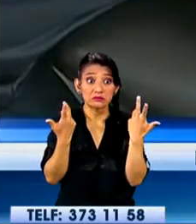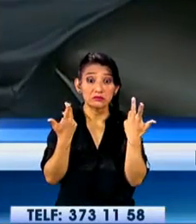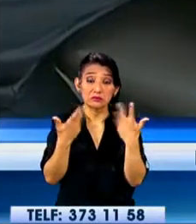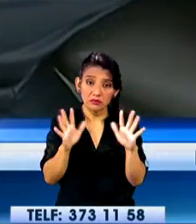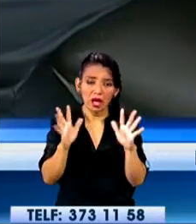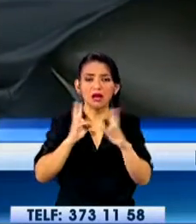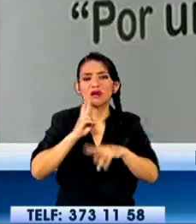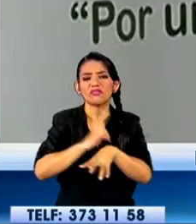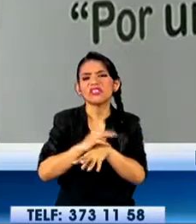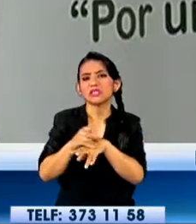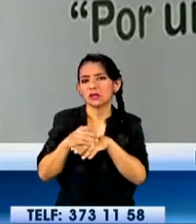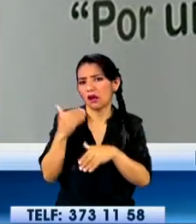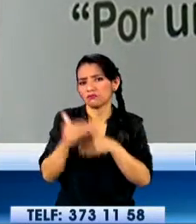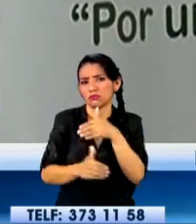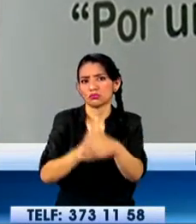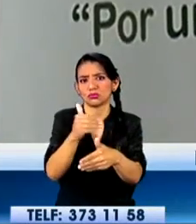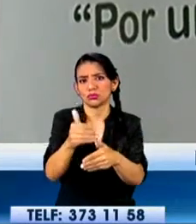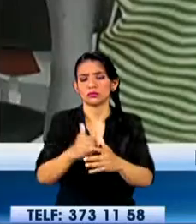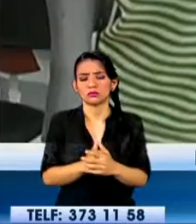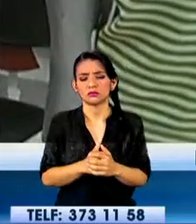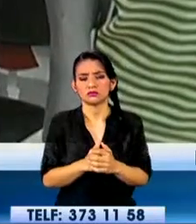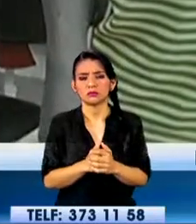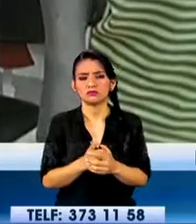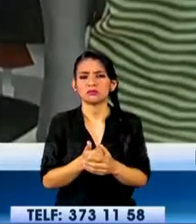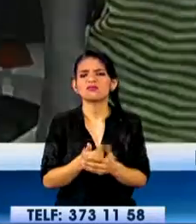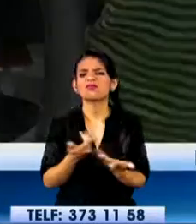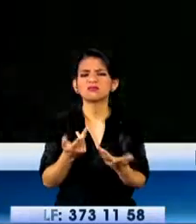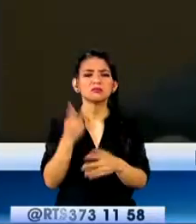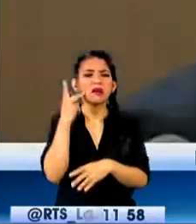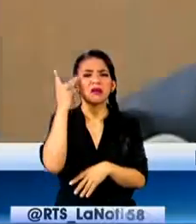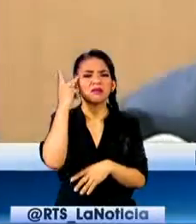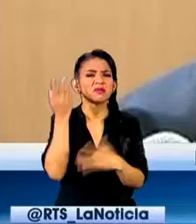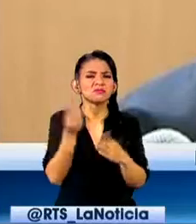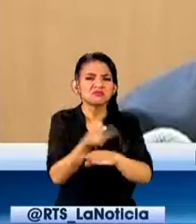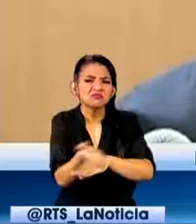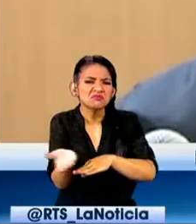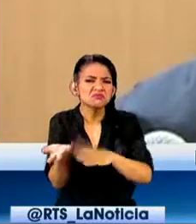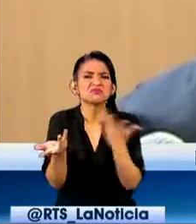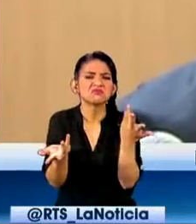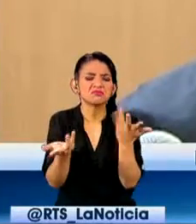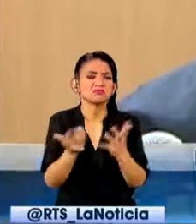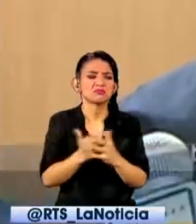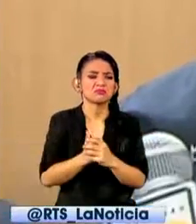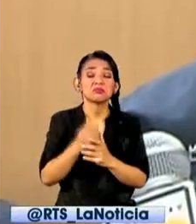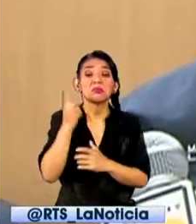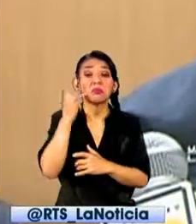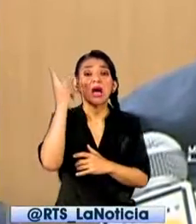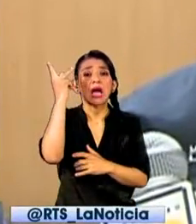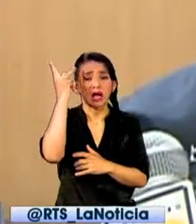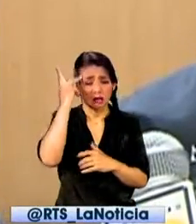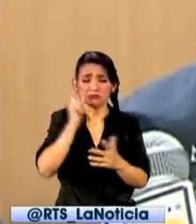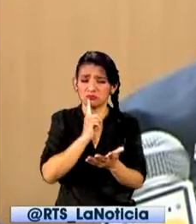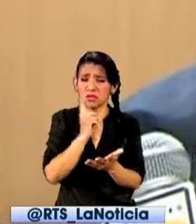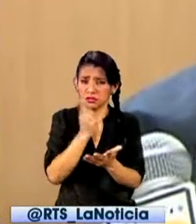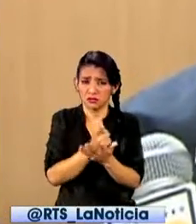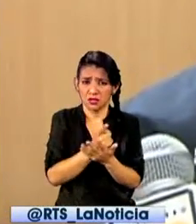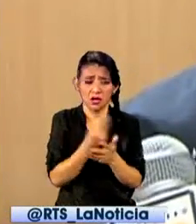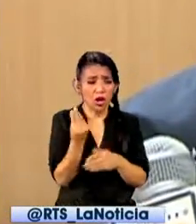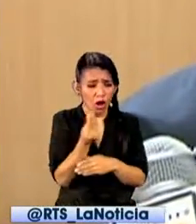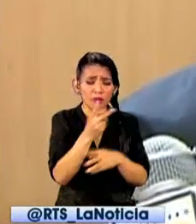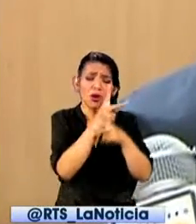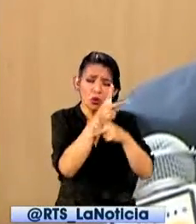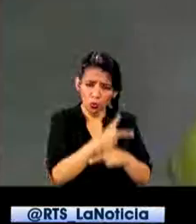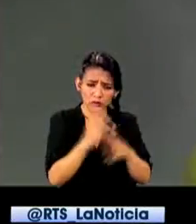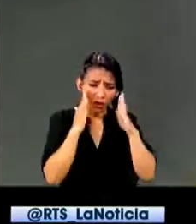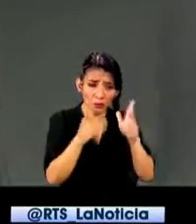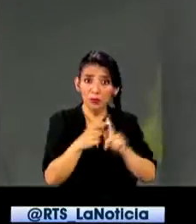la instrucción fiscal. De ahí el llamado a los padres de familia. Son los padres los llamados al cuidado y protección, no a destruir,